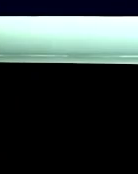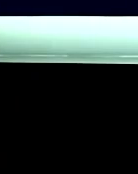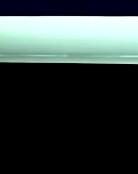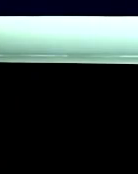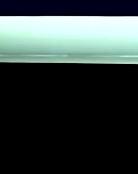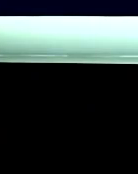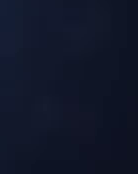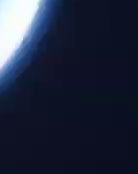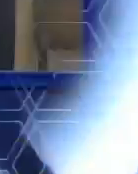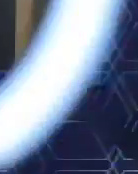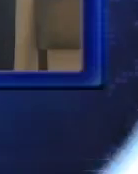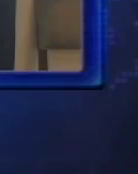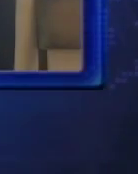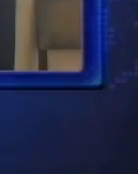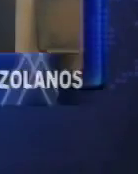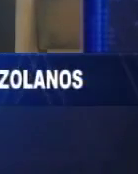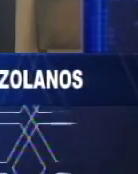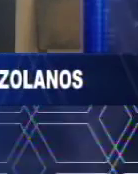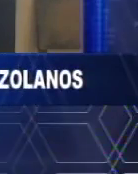Venezuela.